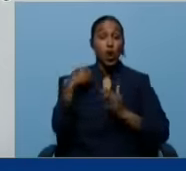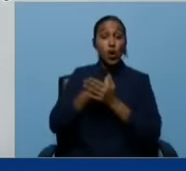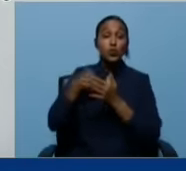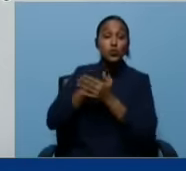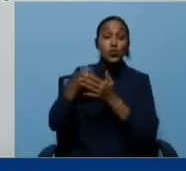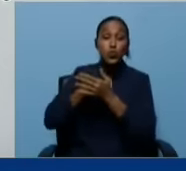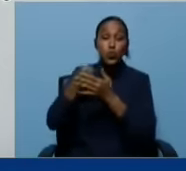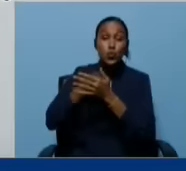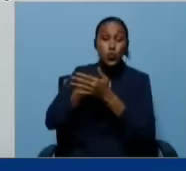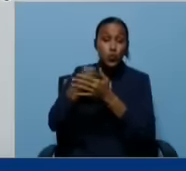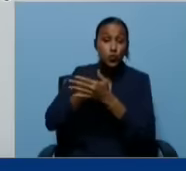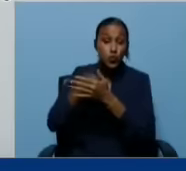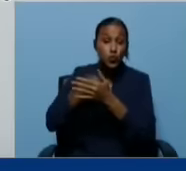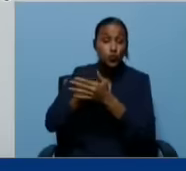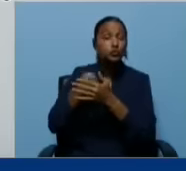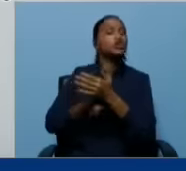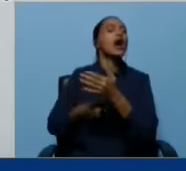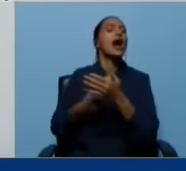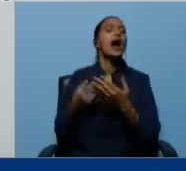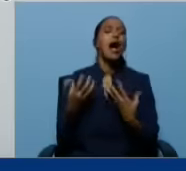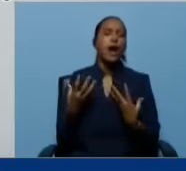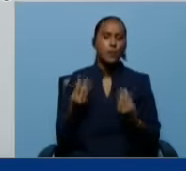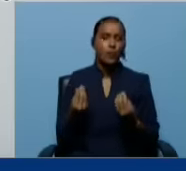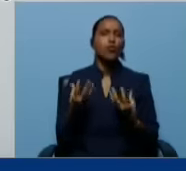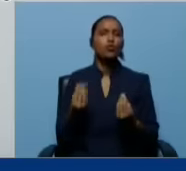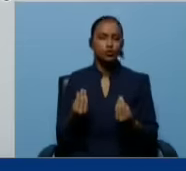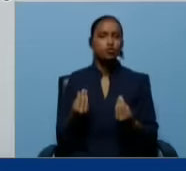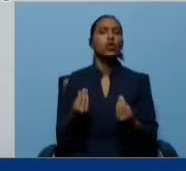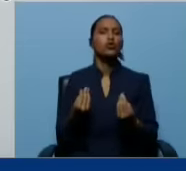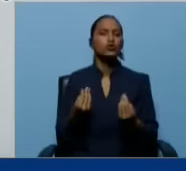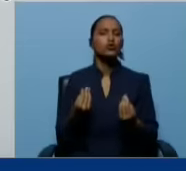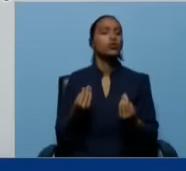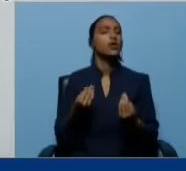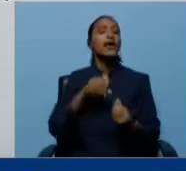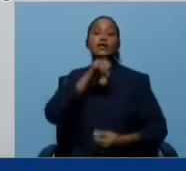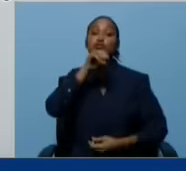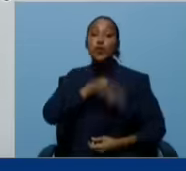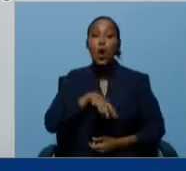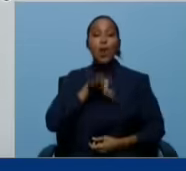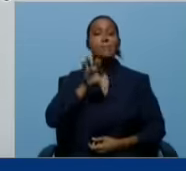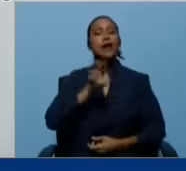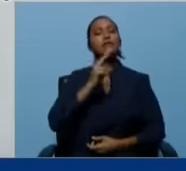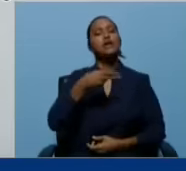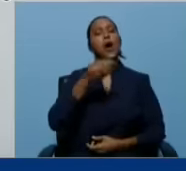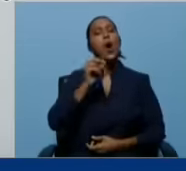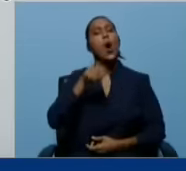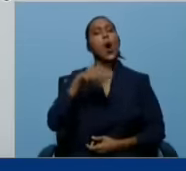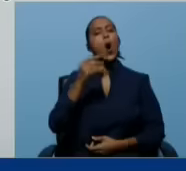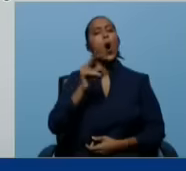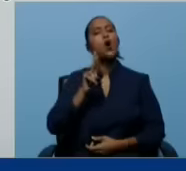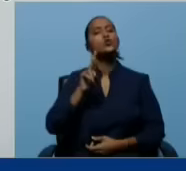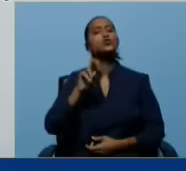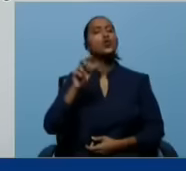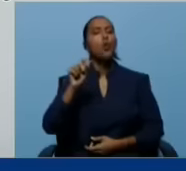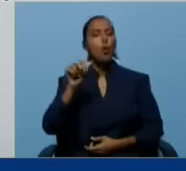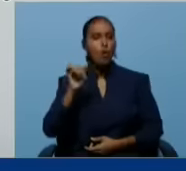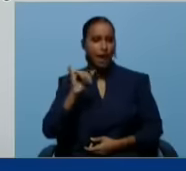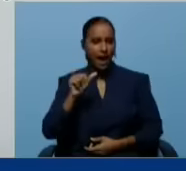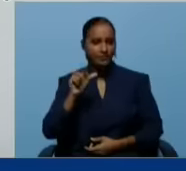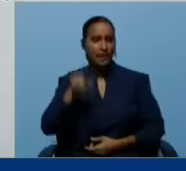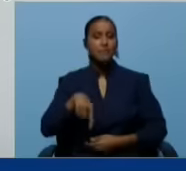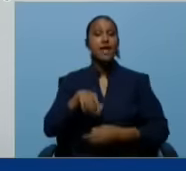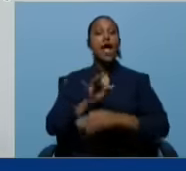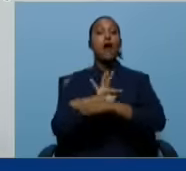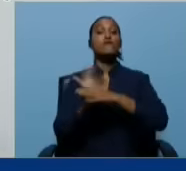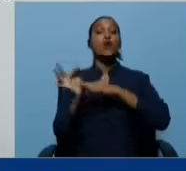retorno del presidente José Manuel Zelaya Rosales, tanto en el aeropuerto de Tegucigalpa, en la frontera con Nicaragua,